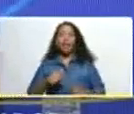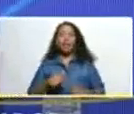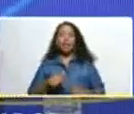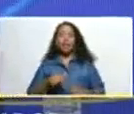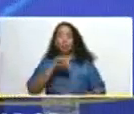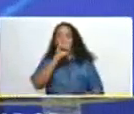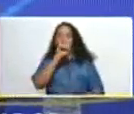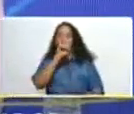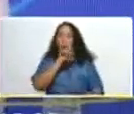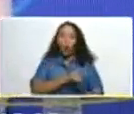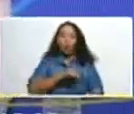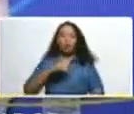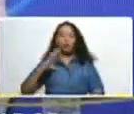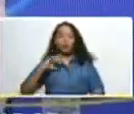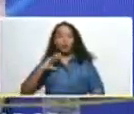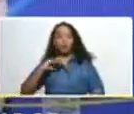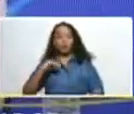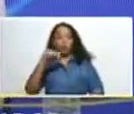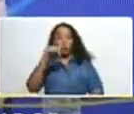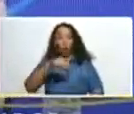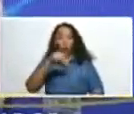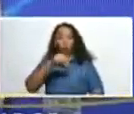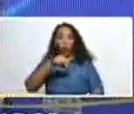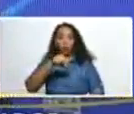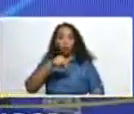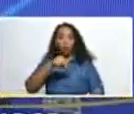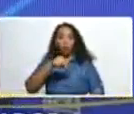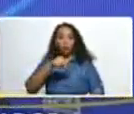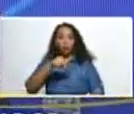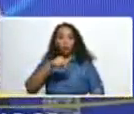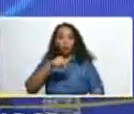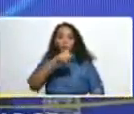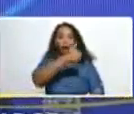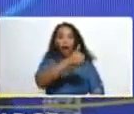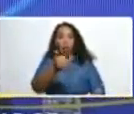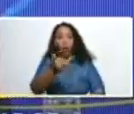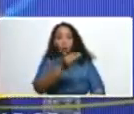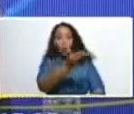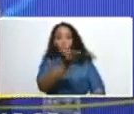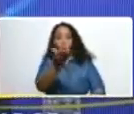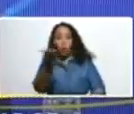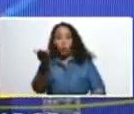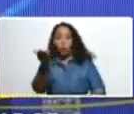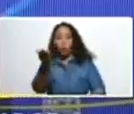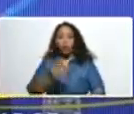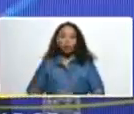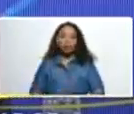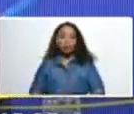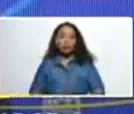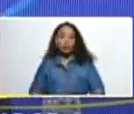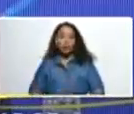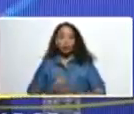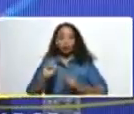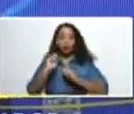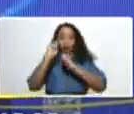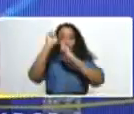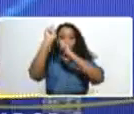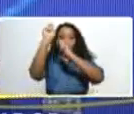CICPC. Hoy, a cada uno de ustedes que fueron galardonados con ese